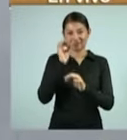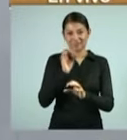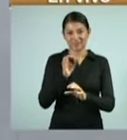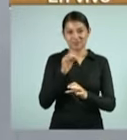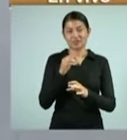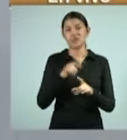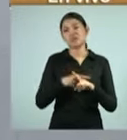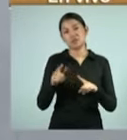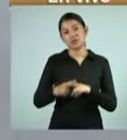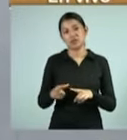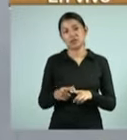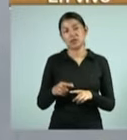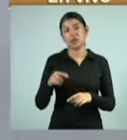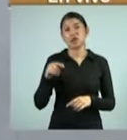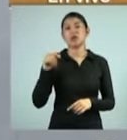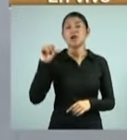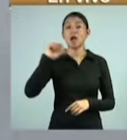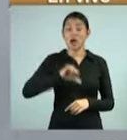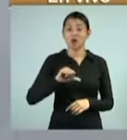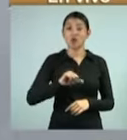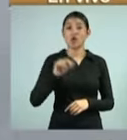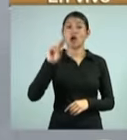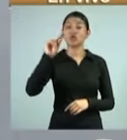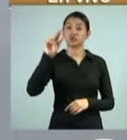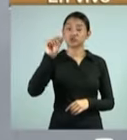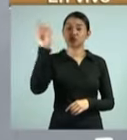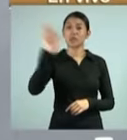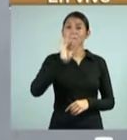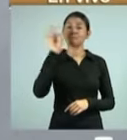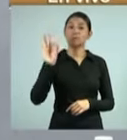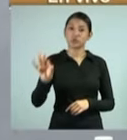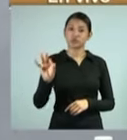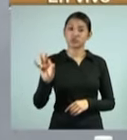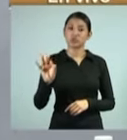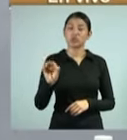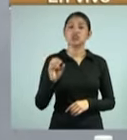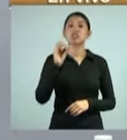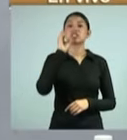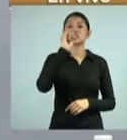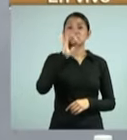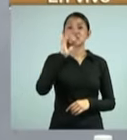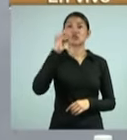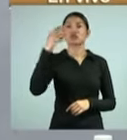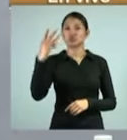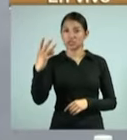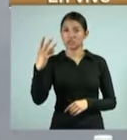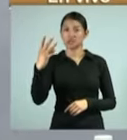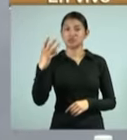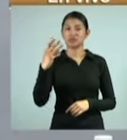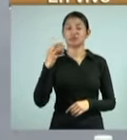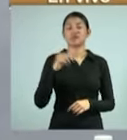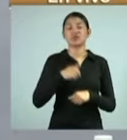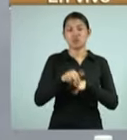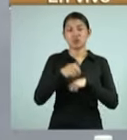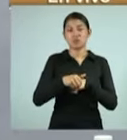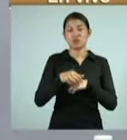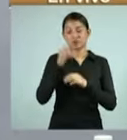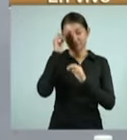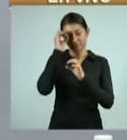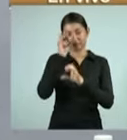circulando, el 80% de ellos es serotipo 3. Y nos preguntamos, ¿qué